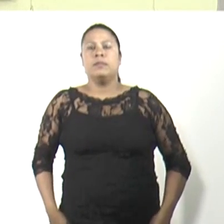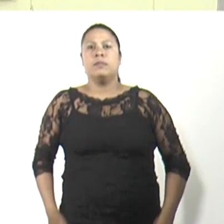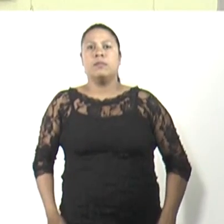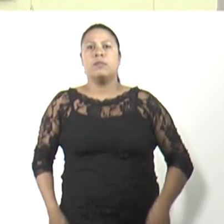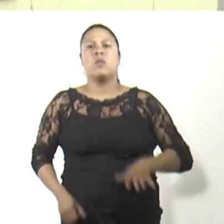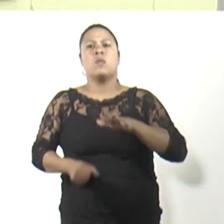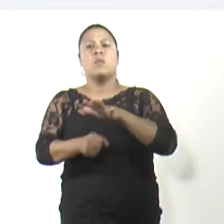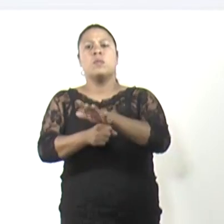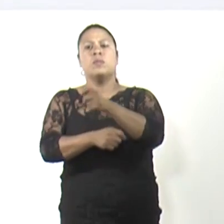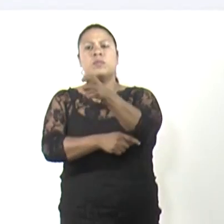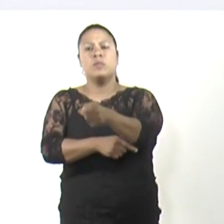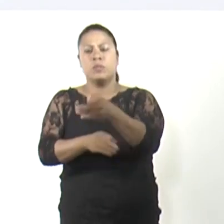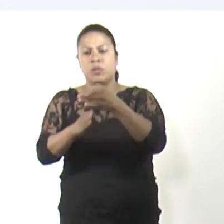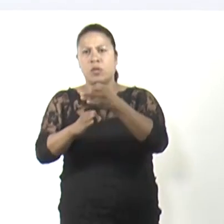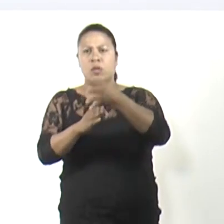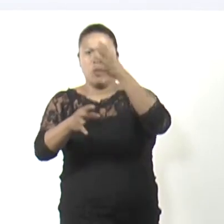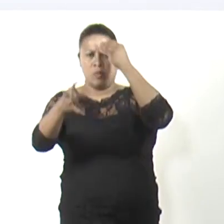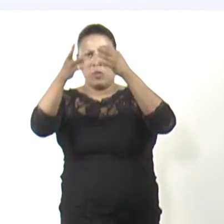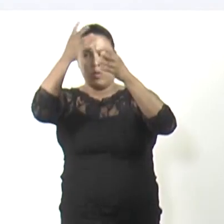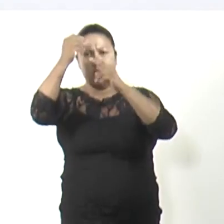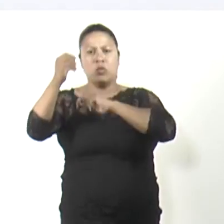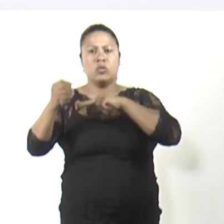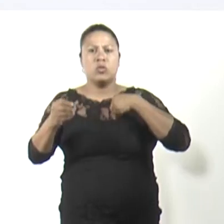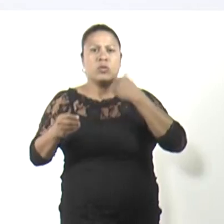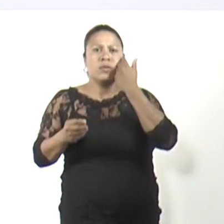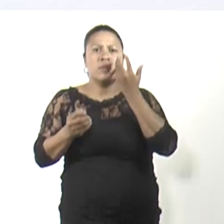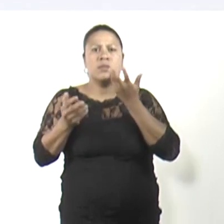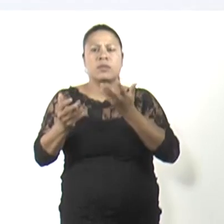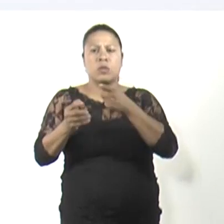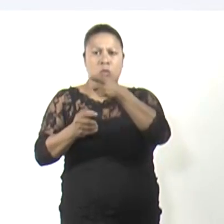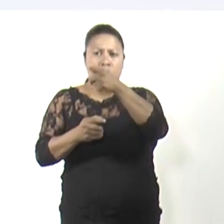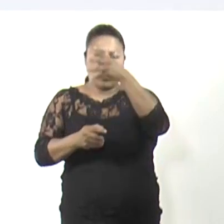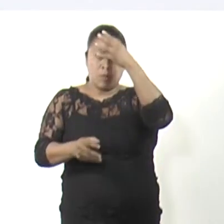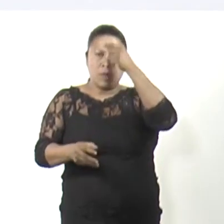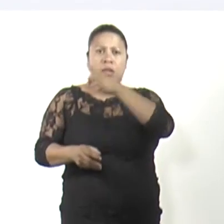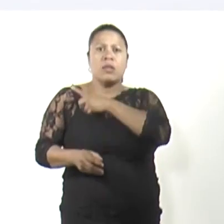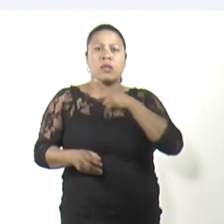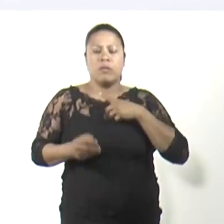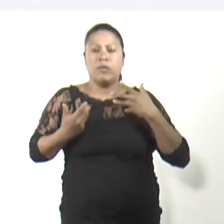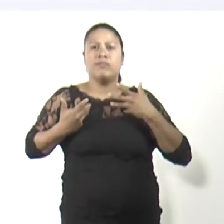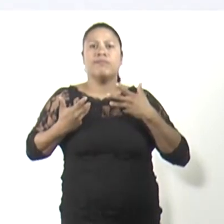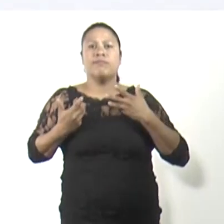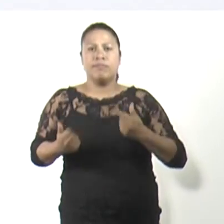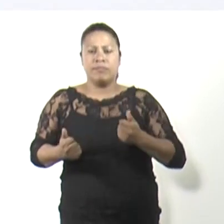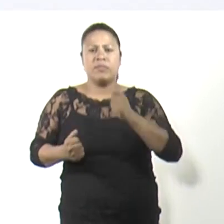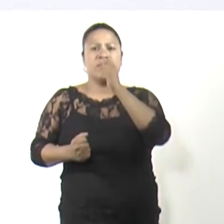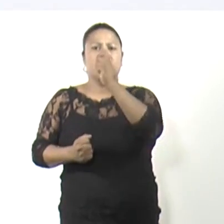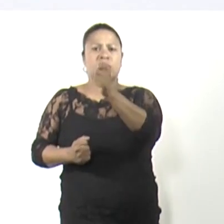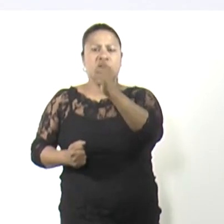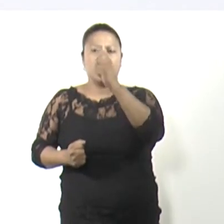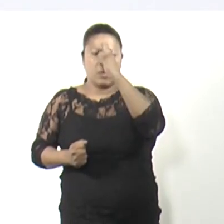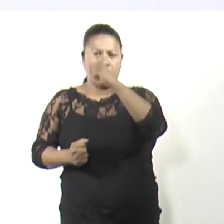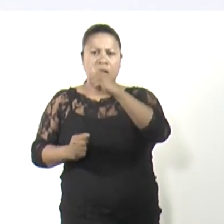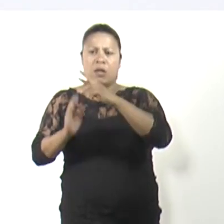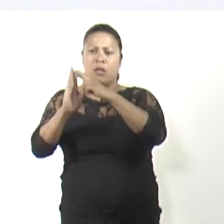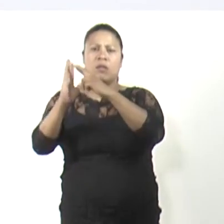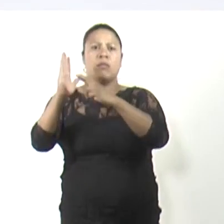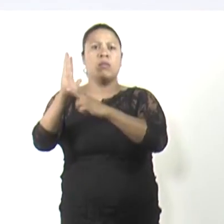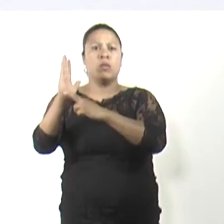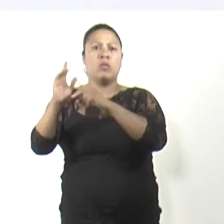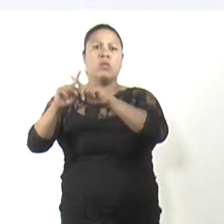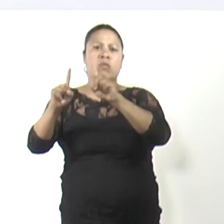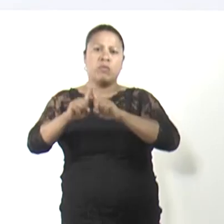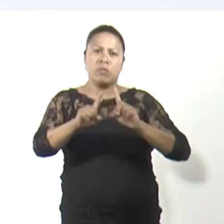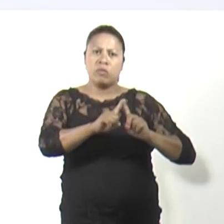¿Cuál es el aprendizaje esperado entonces? Comprender la función regulatoria de los